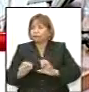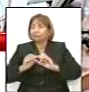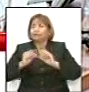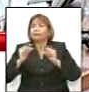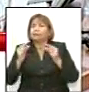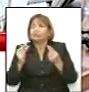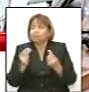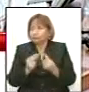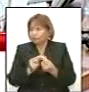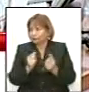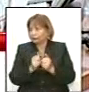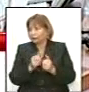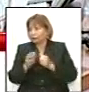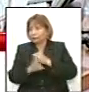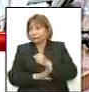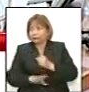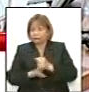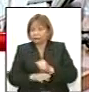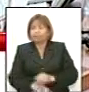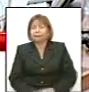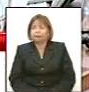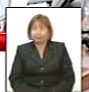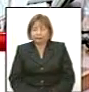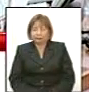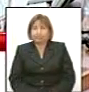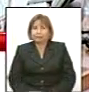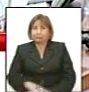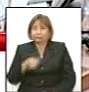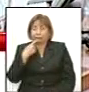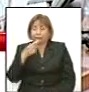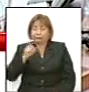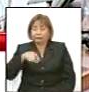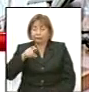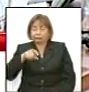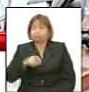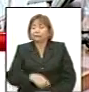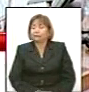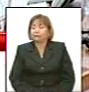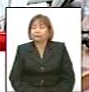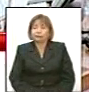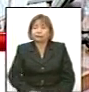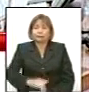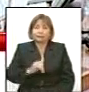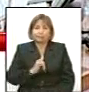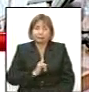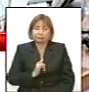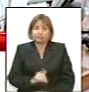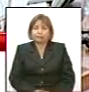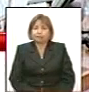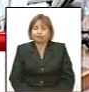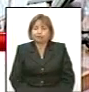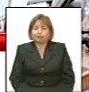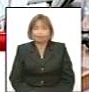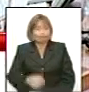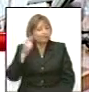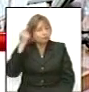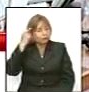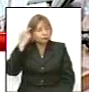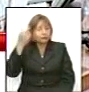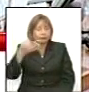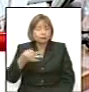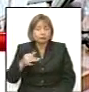organizaciones sociales de base. Y entonces eso necesitamos generar, presidente. Yo creo que